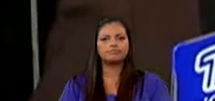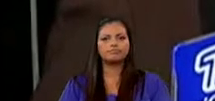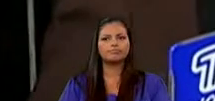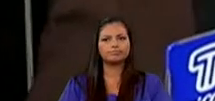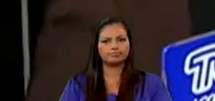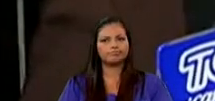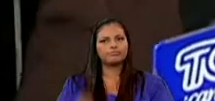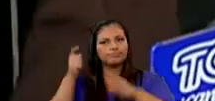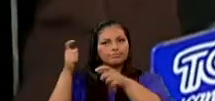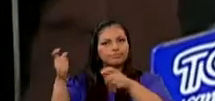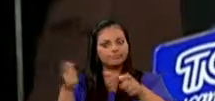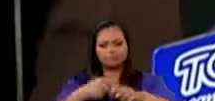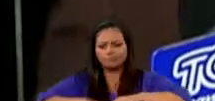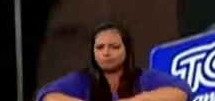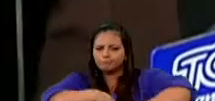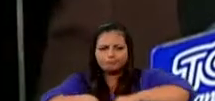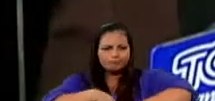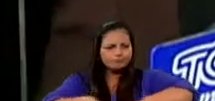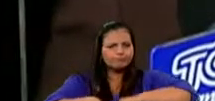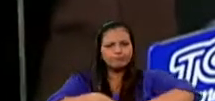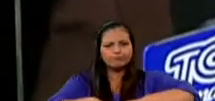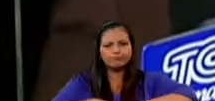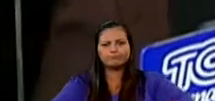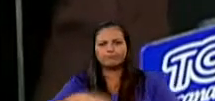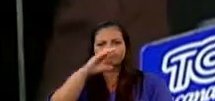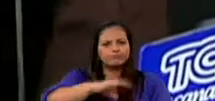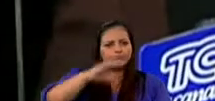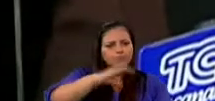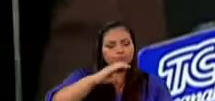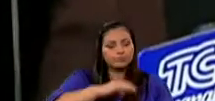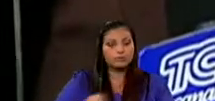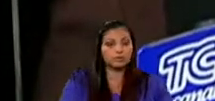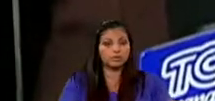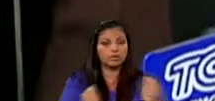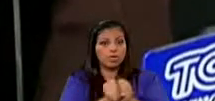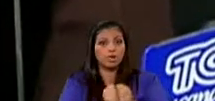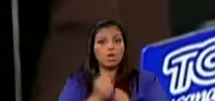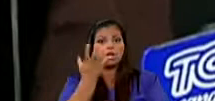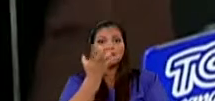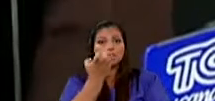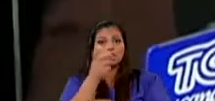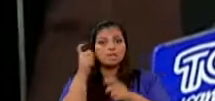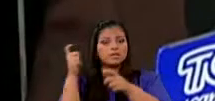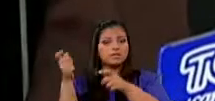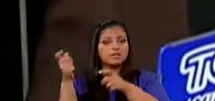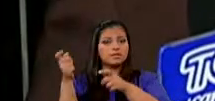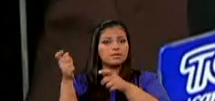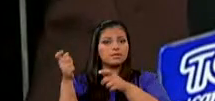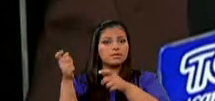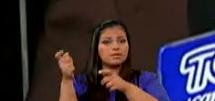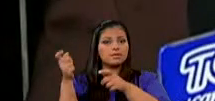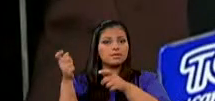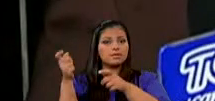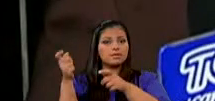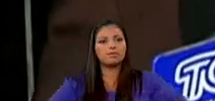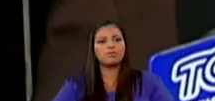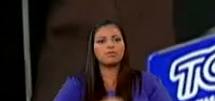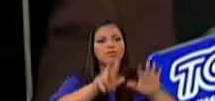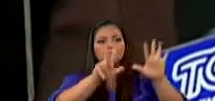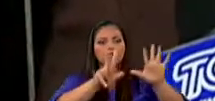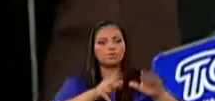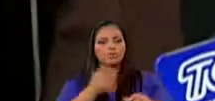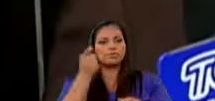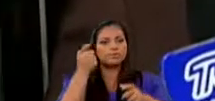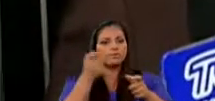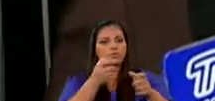La fiscalía tomó las acciones del caso, hizo el operativo respectivo con la colaboración de 15 fiscales de Guayaquil y 8 fiscales de